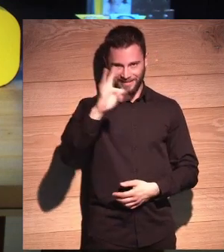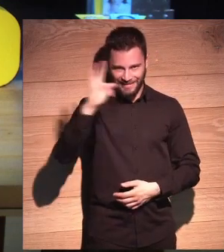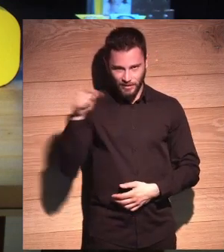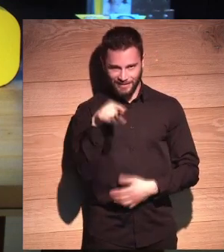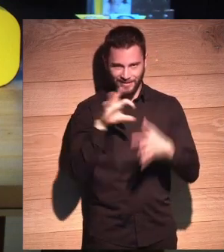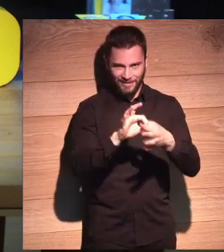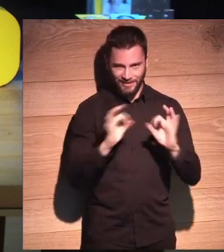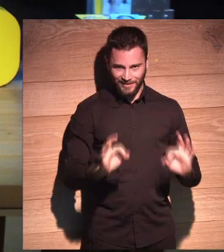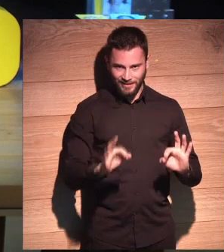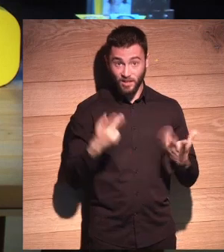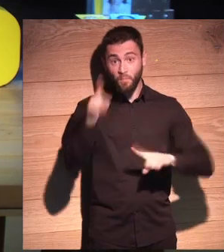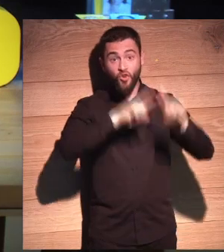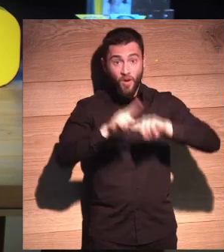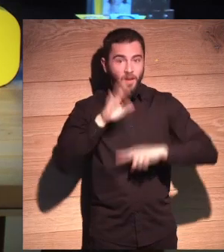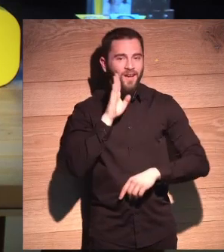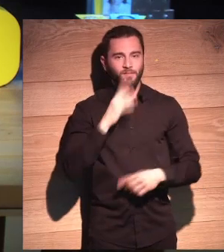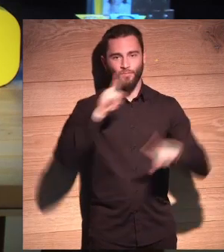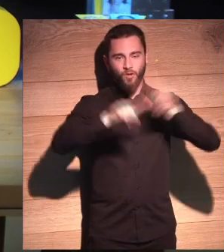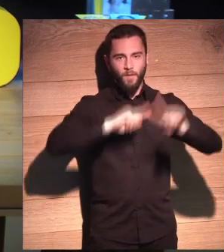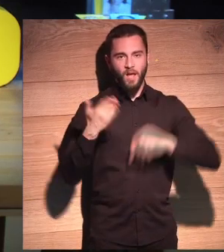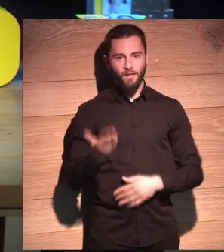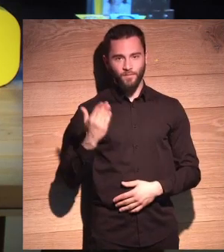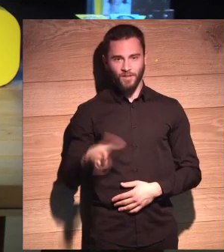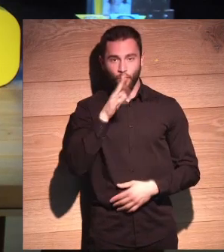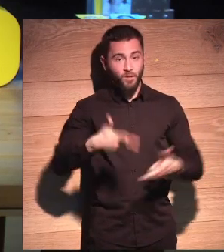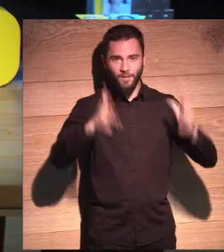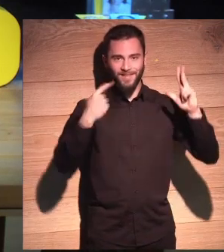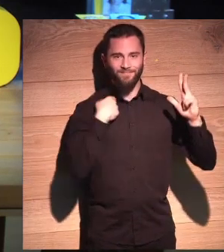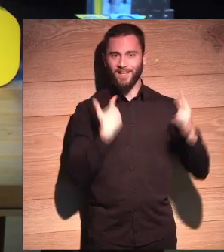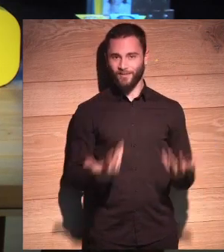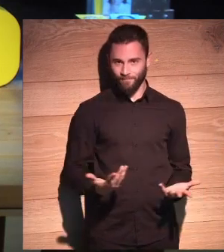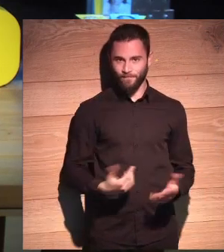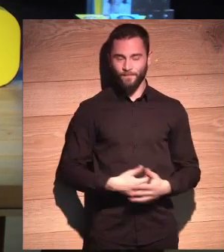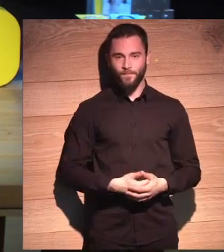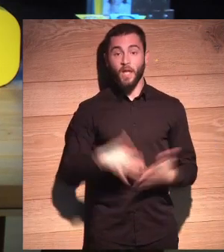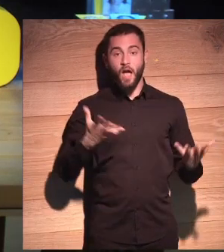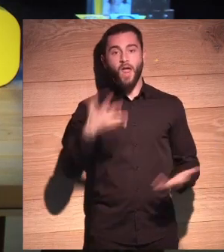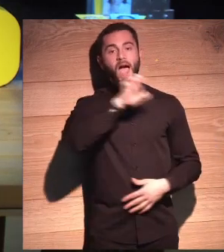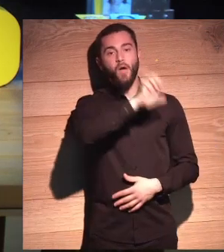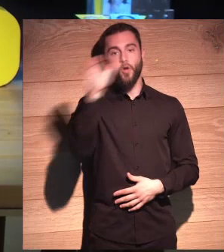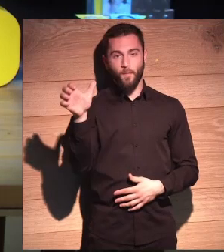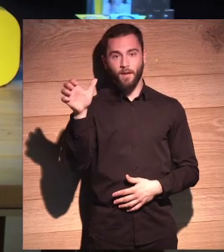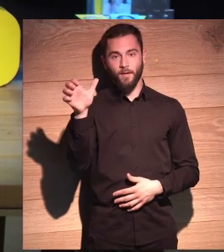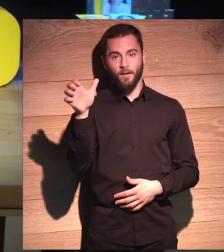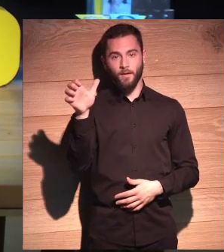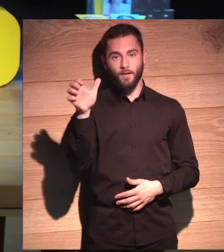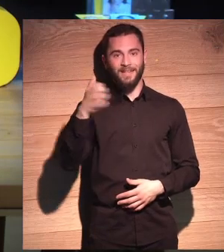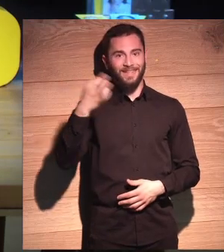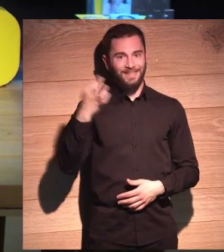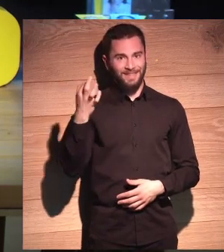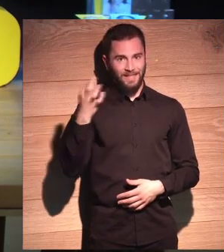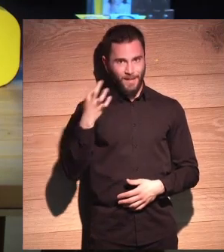problema es un problema importantísimo porque hemos perdido la libertad. Y Europa tiene que